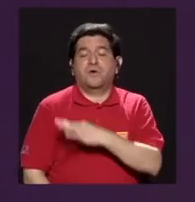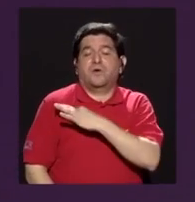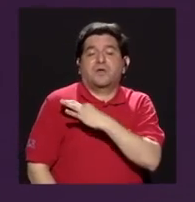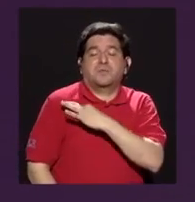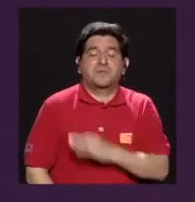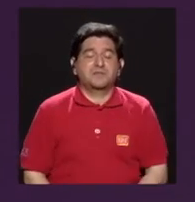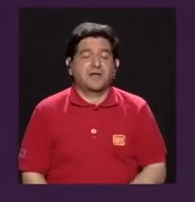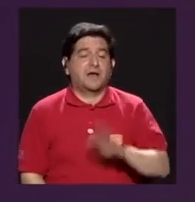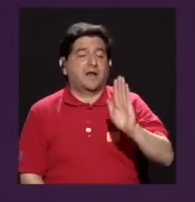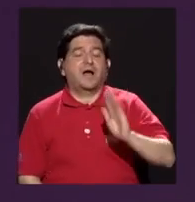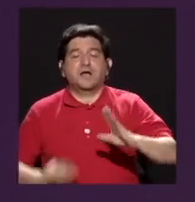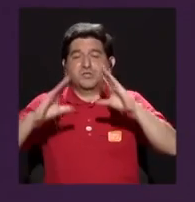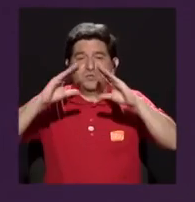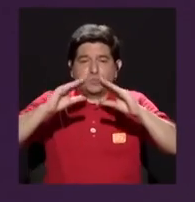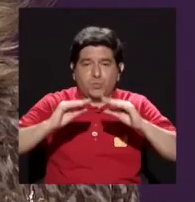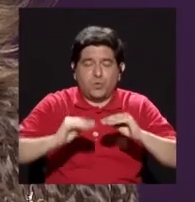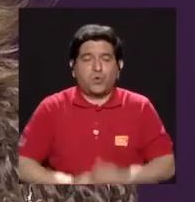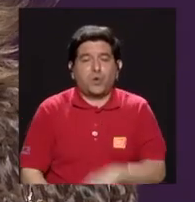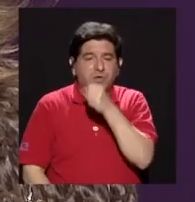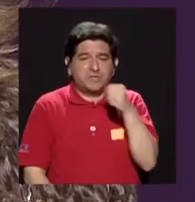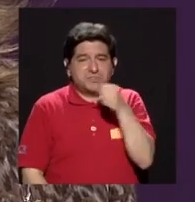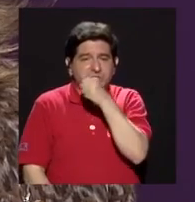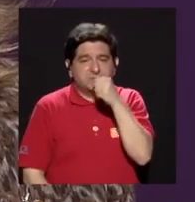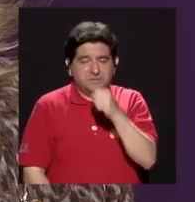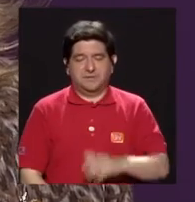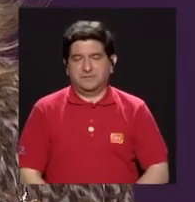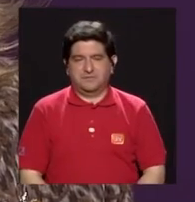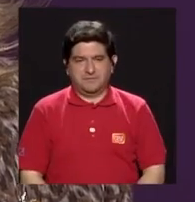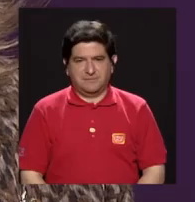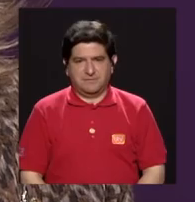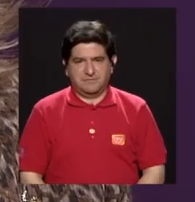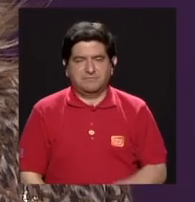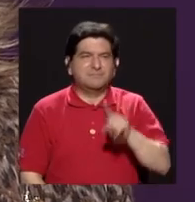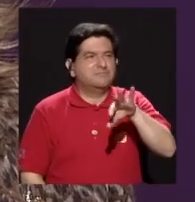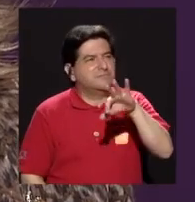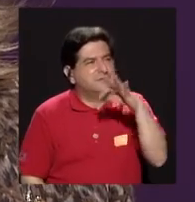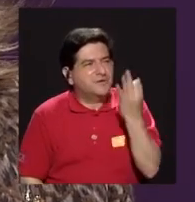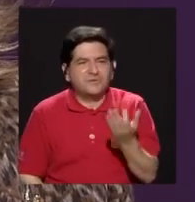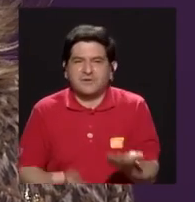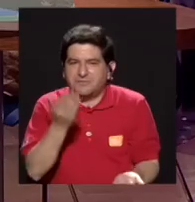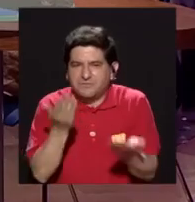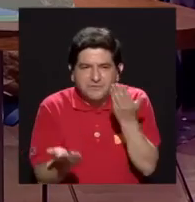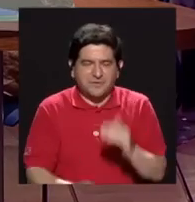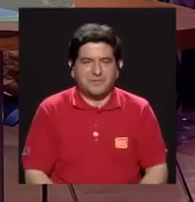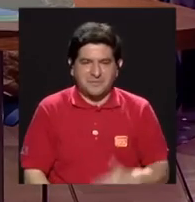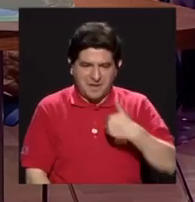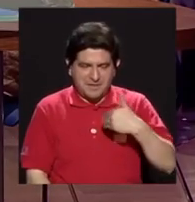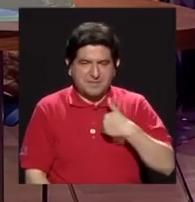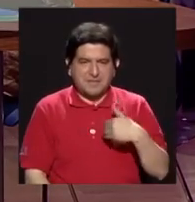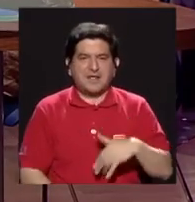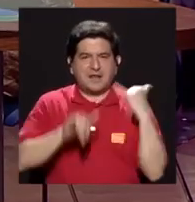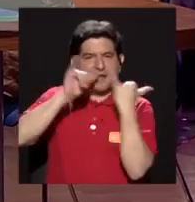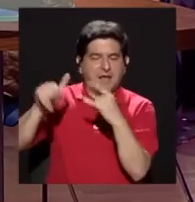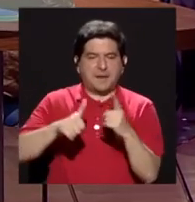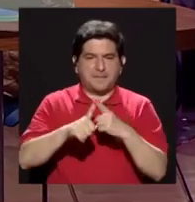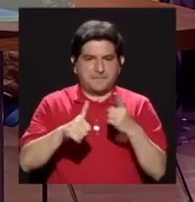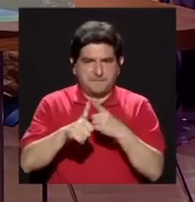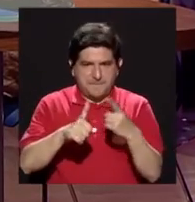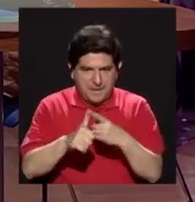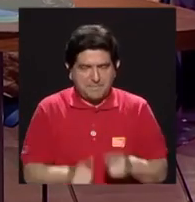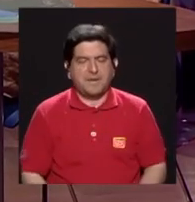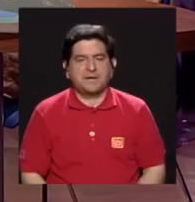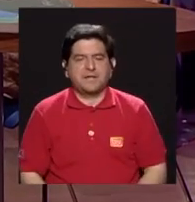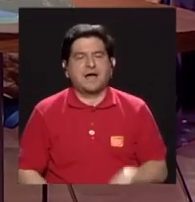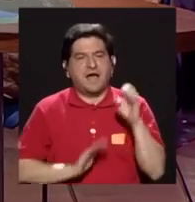noches de karaoke entonces de alguna manera hay ese tipo de denuncias pero las primeras las más denunciadas